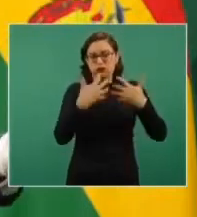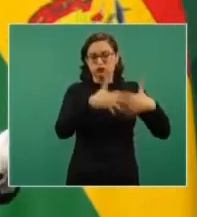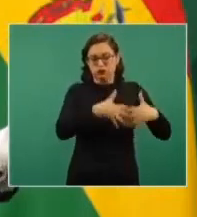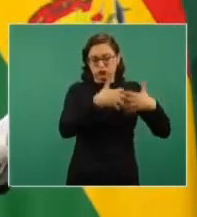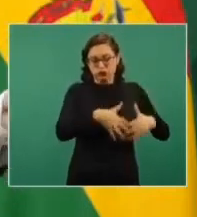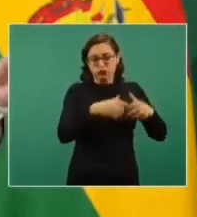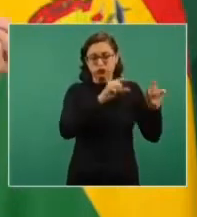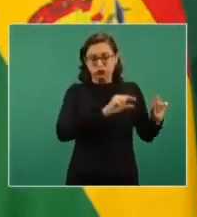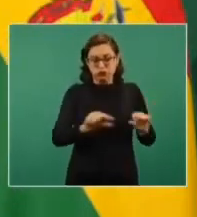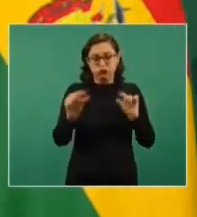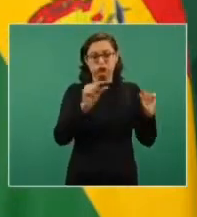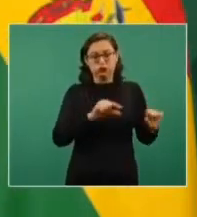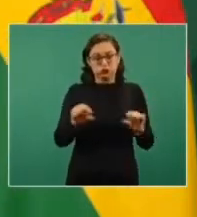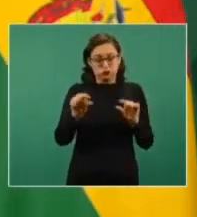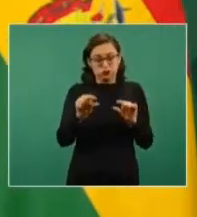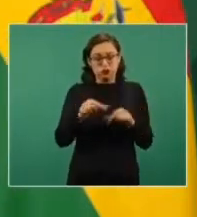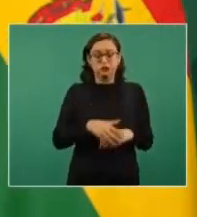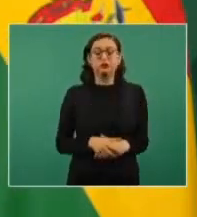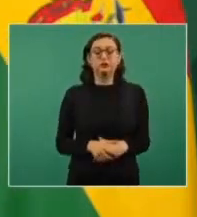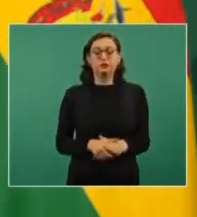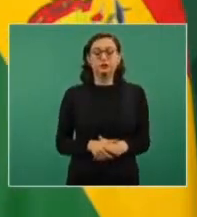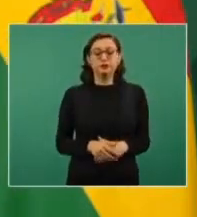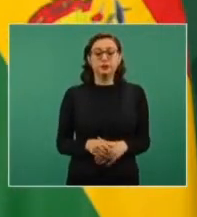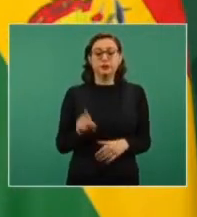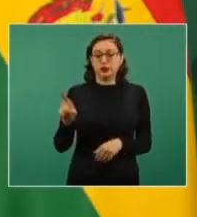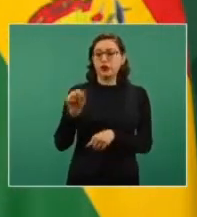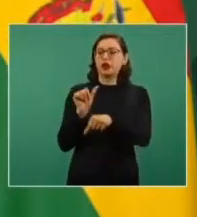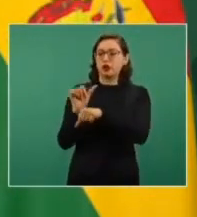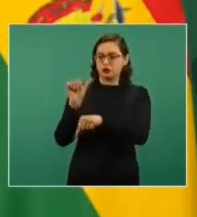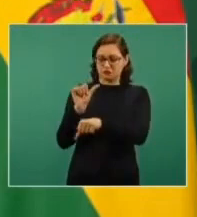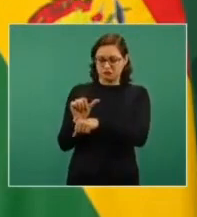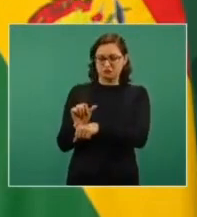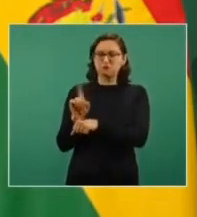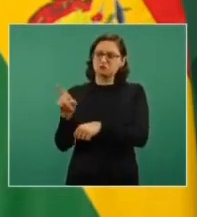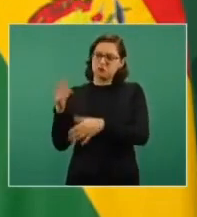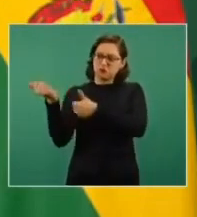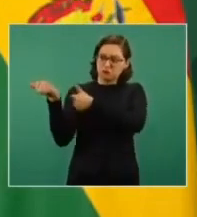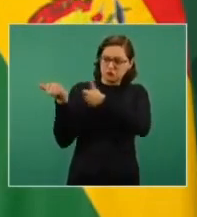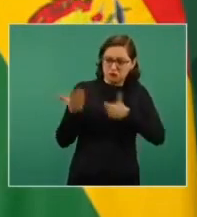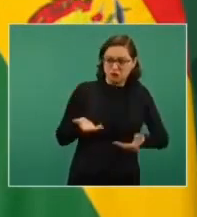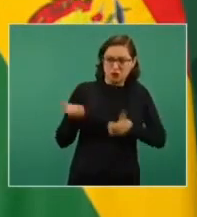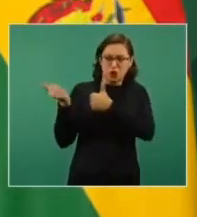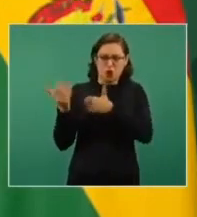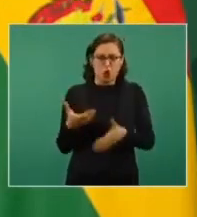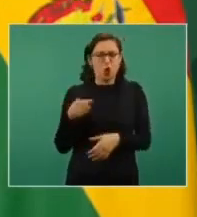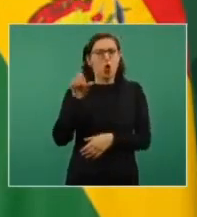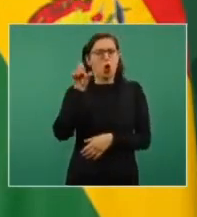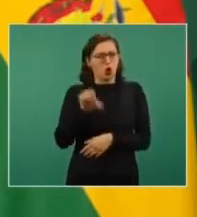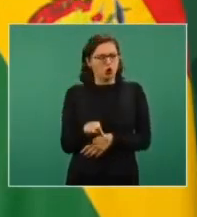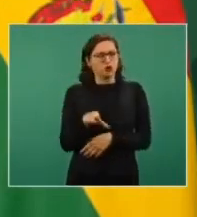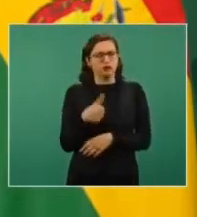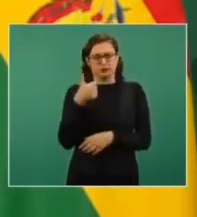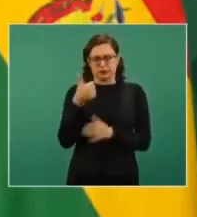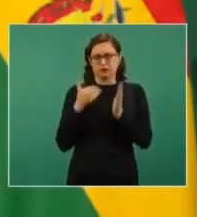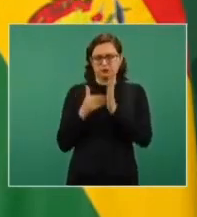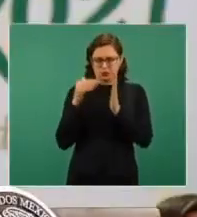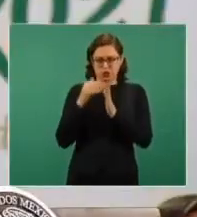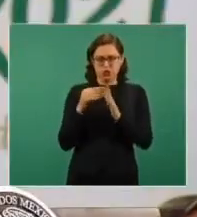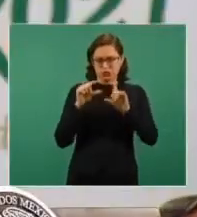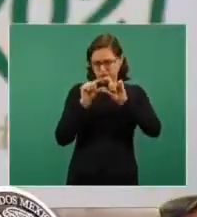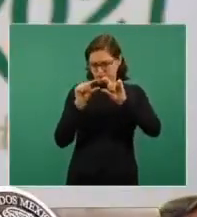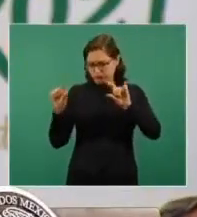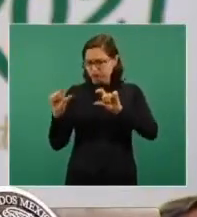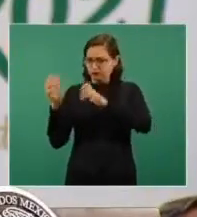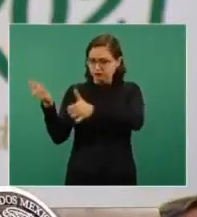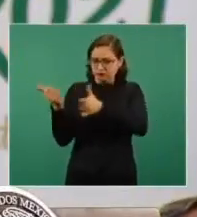México el principio activo. Ya tenemos, bueno, vamos a recibir hoy otros 6 millones de dosis. En